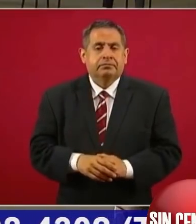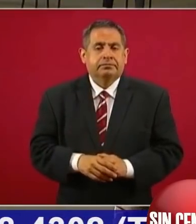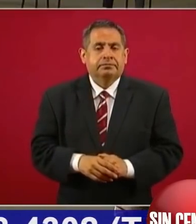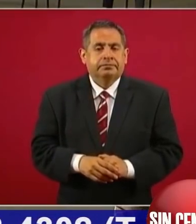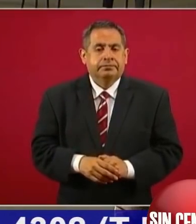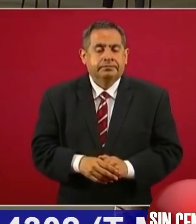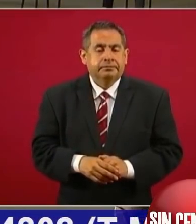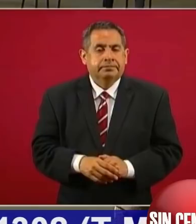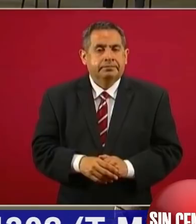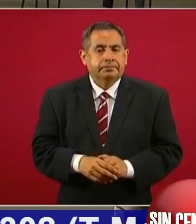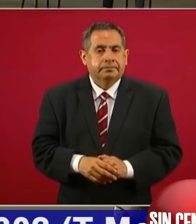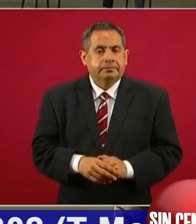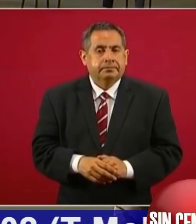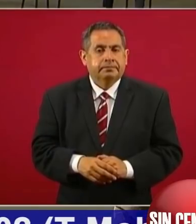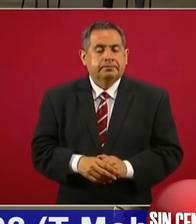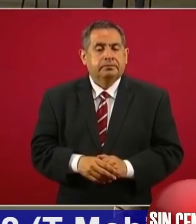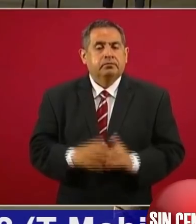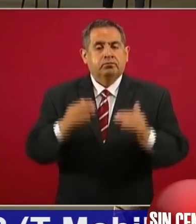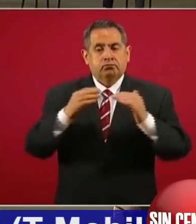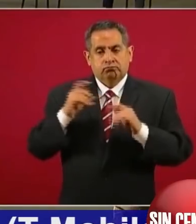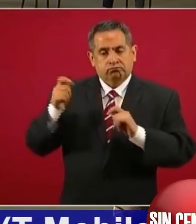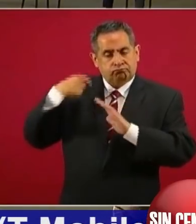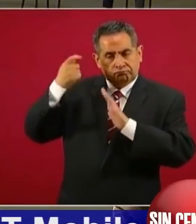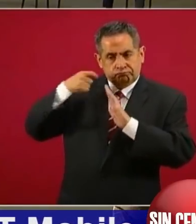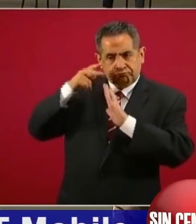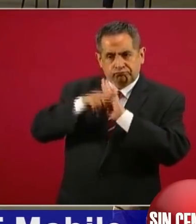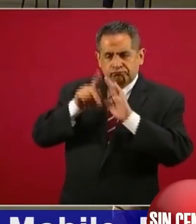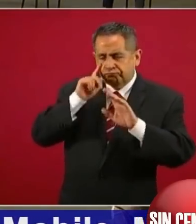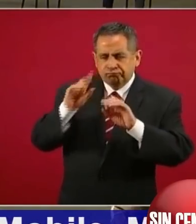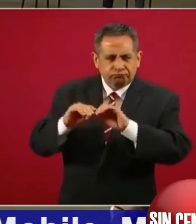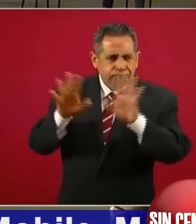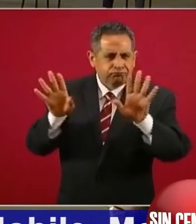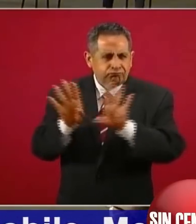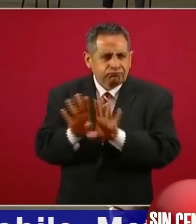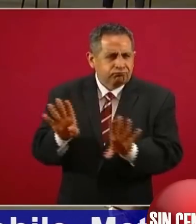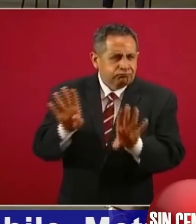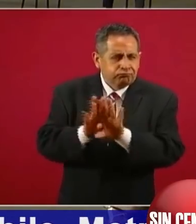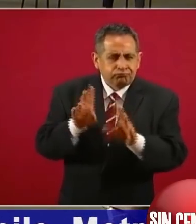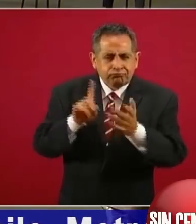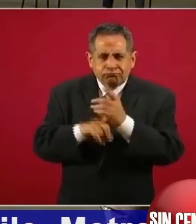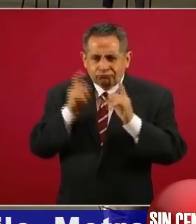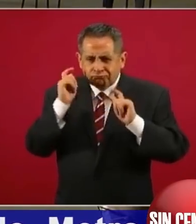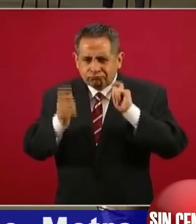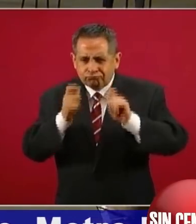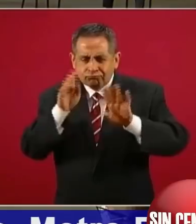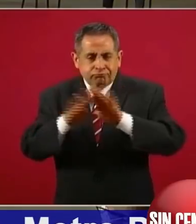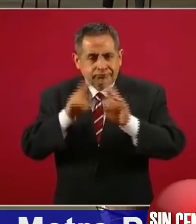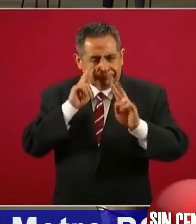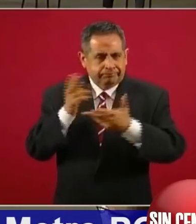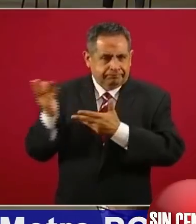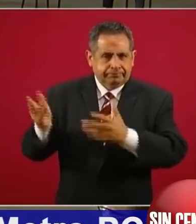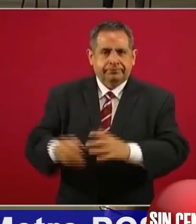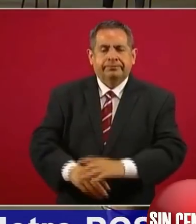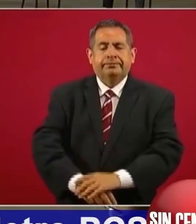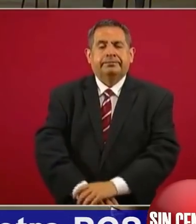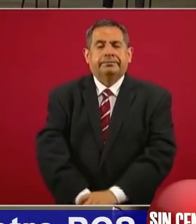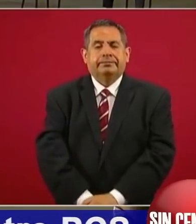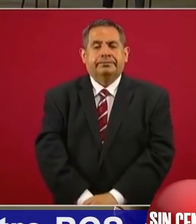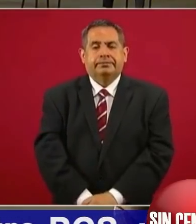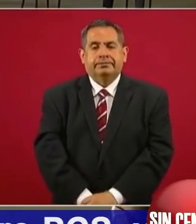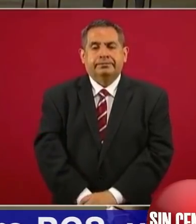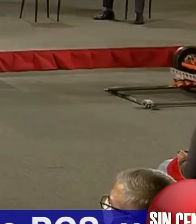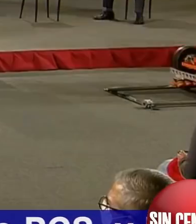Vamos a ver ahora un video que les da una idea de cómo está este rediseño del sistema.